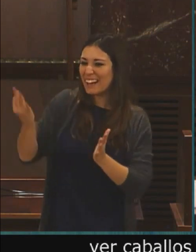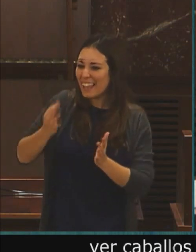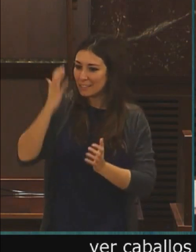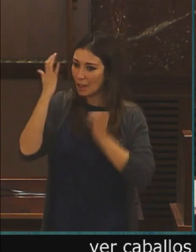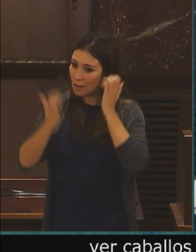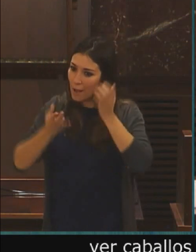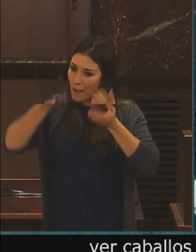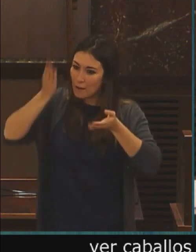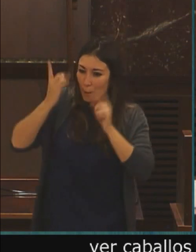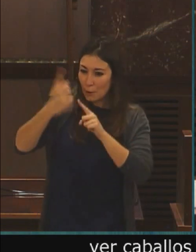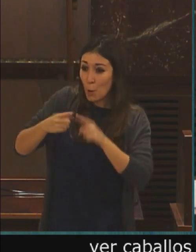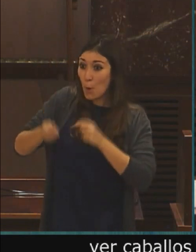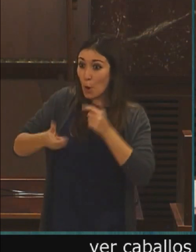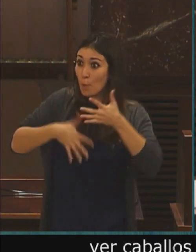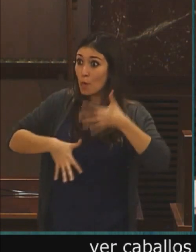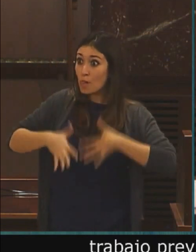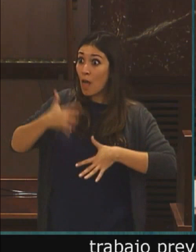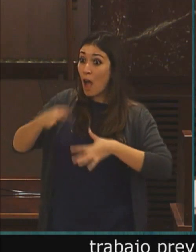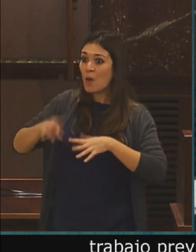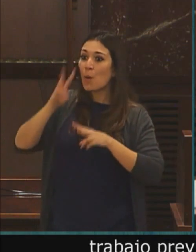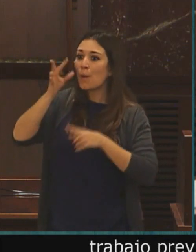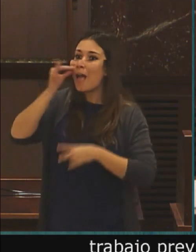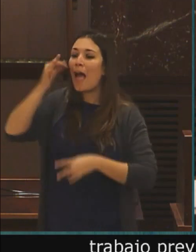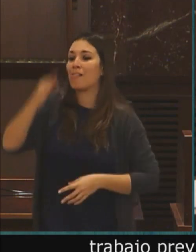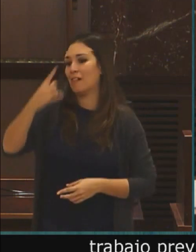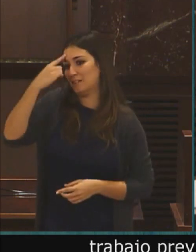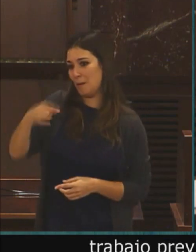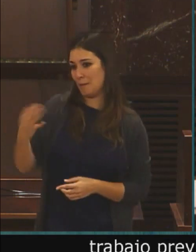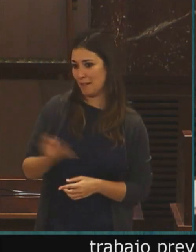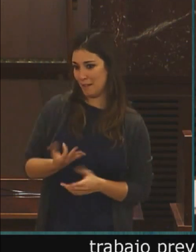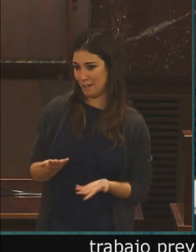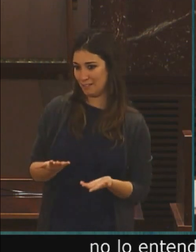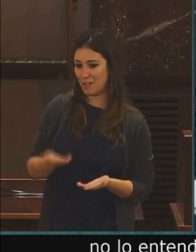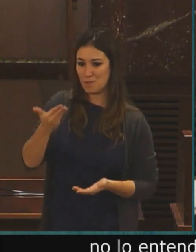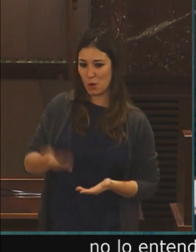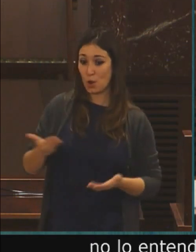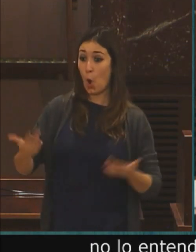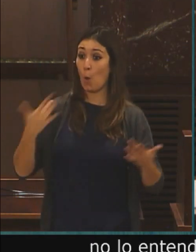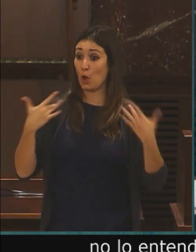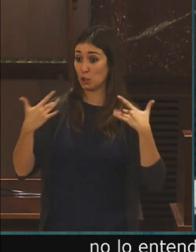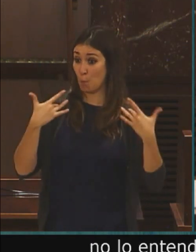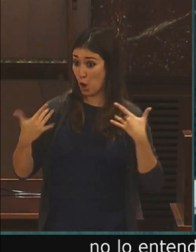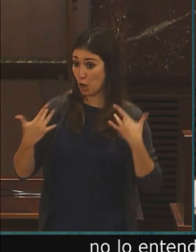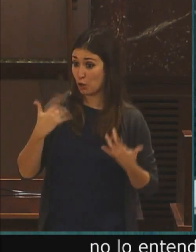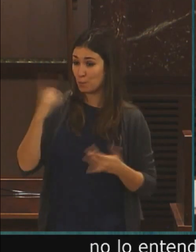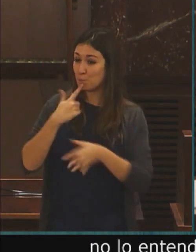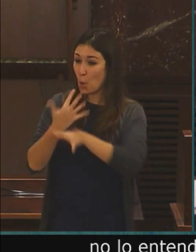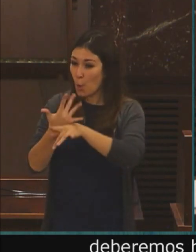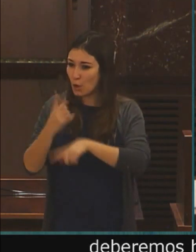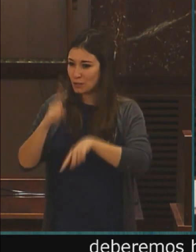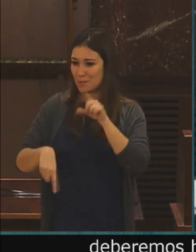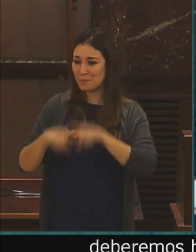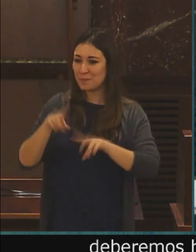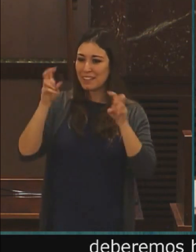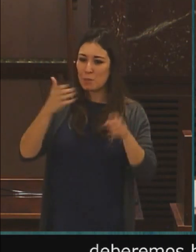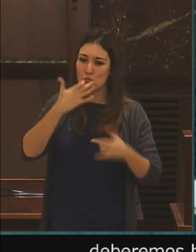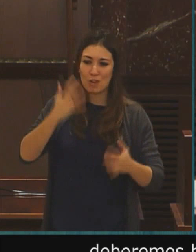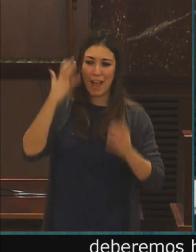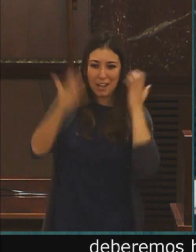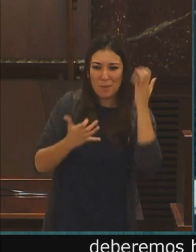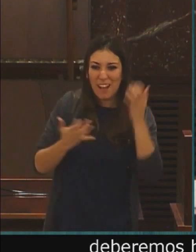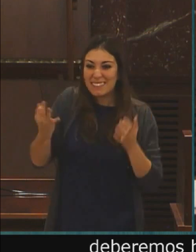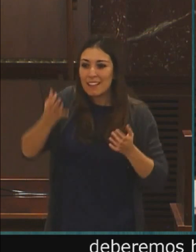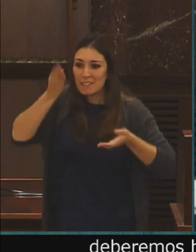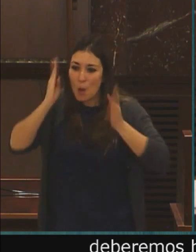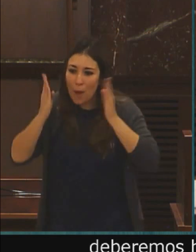La semana de antes deberemos haber hecho un trabajo previo con juego simbólico, hacer un trabajo en el que damos de comer a los caballos, etc.